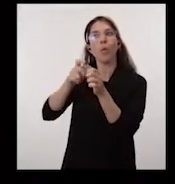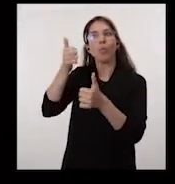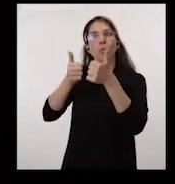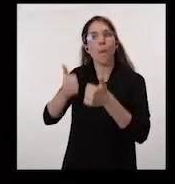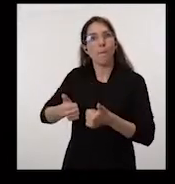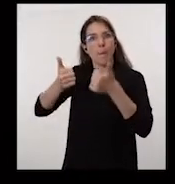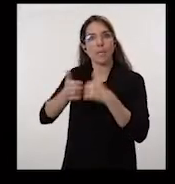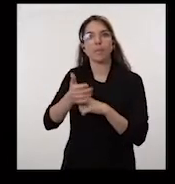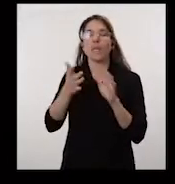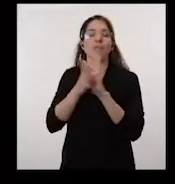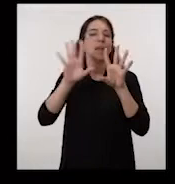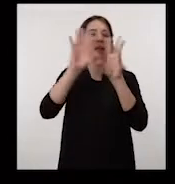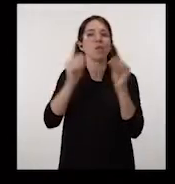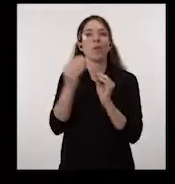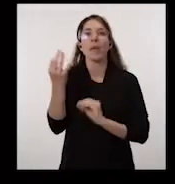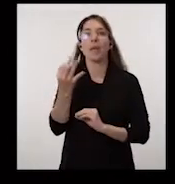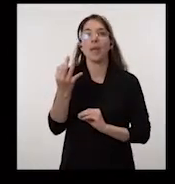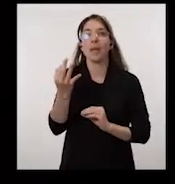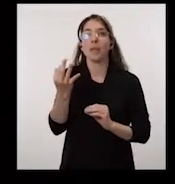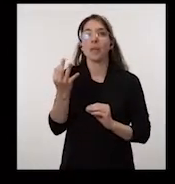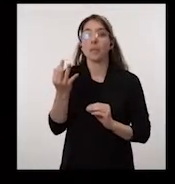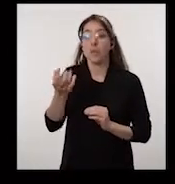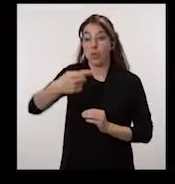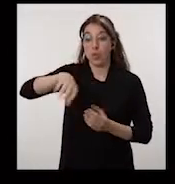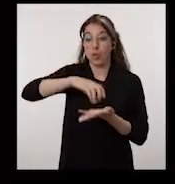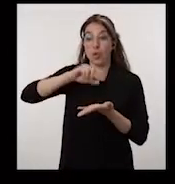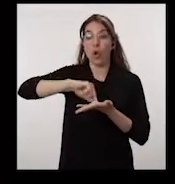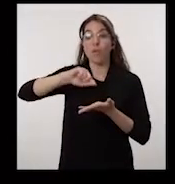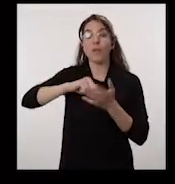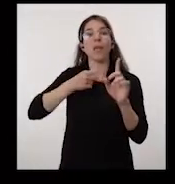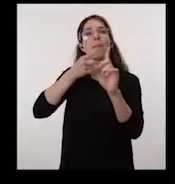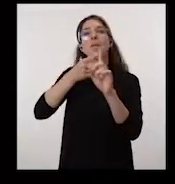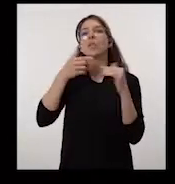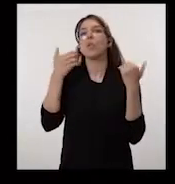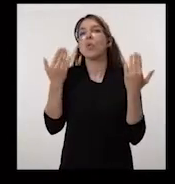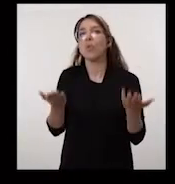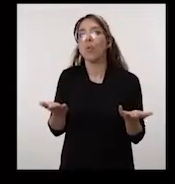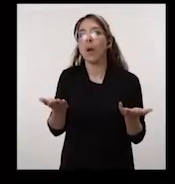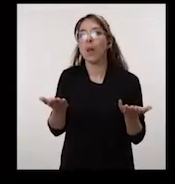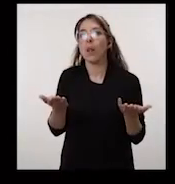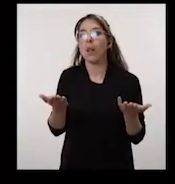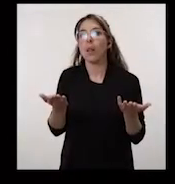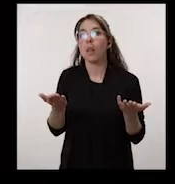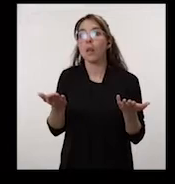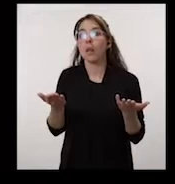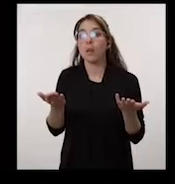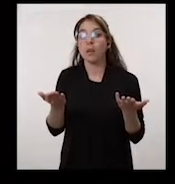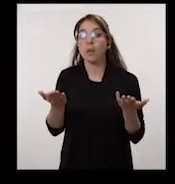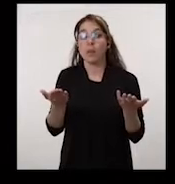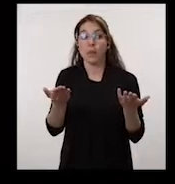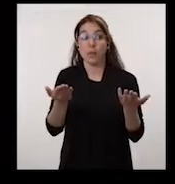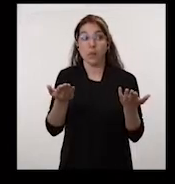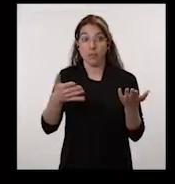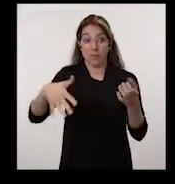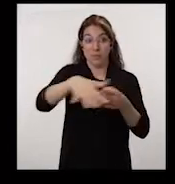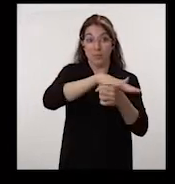europeos en resumen podemos decir que la misión en nuestra oficina que no es otra que ponerle voz